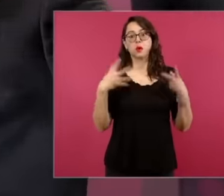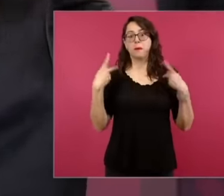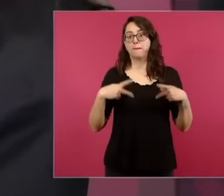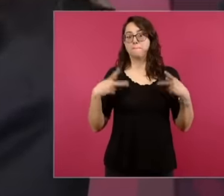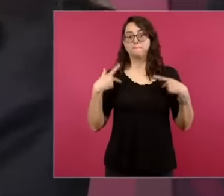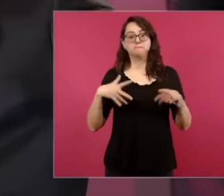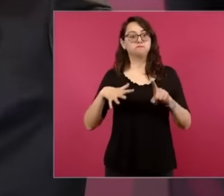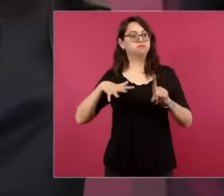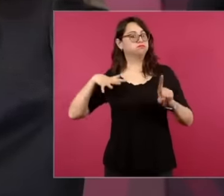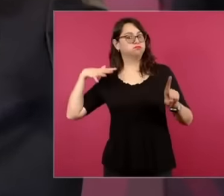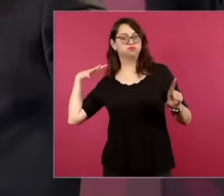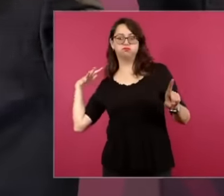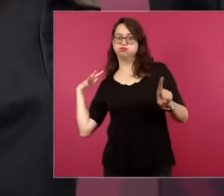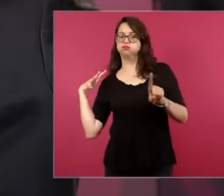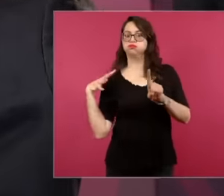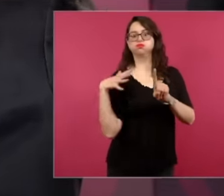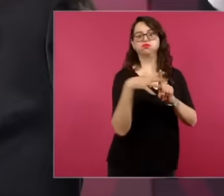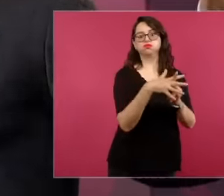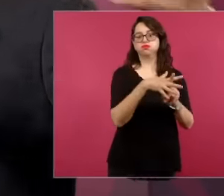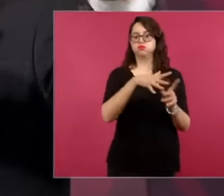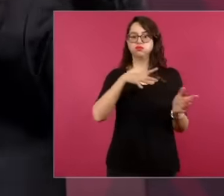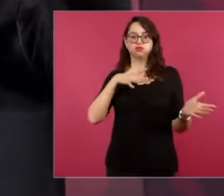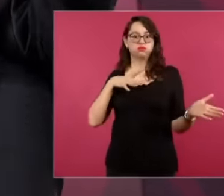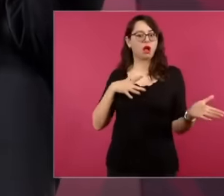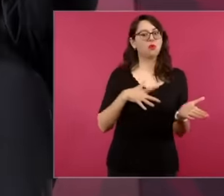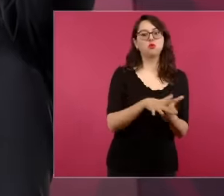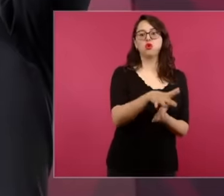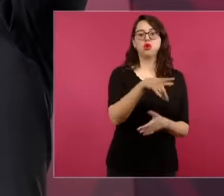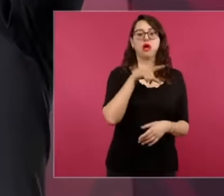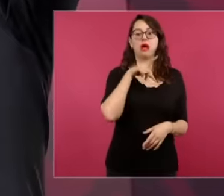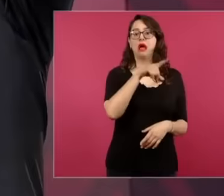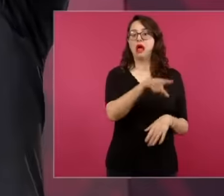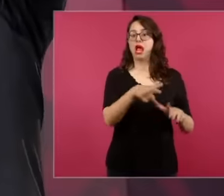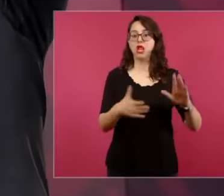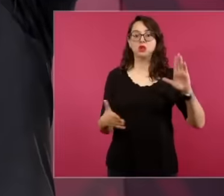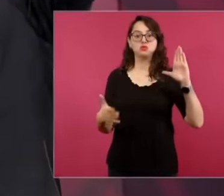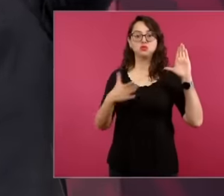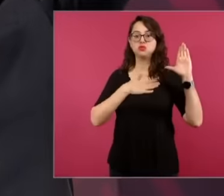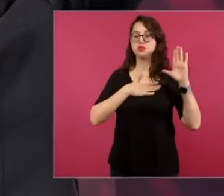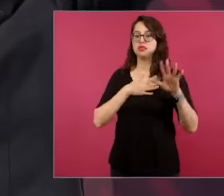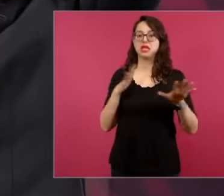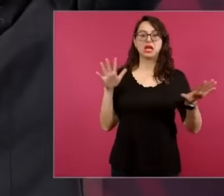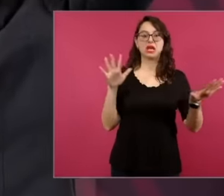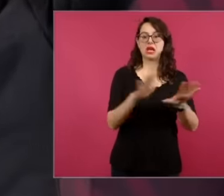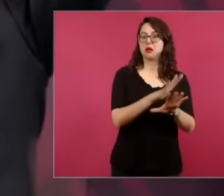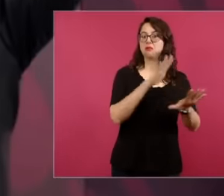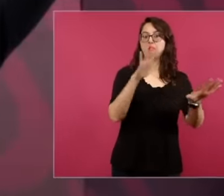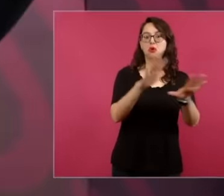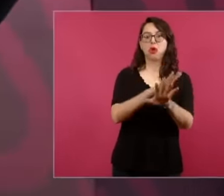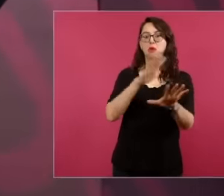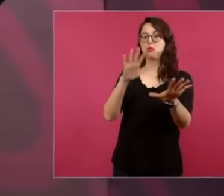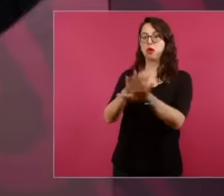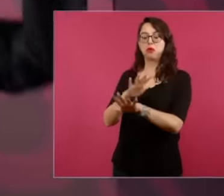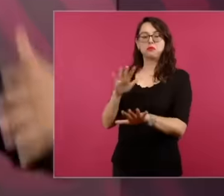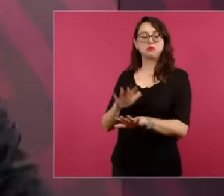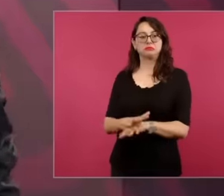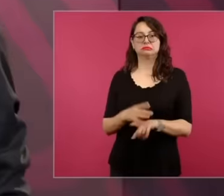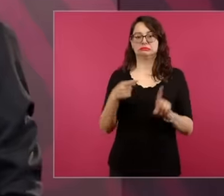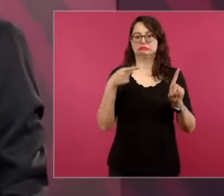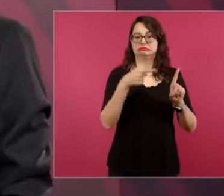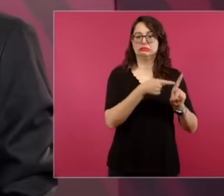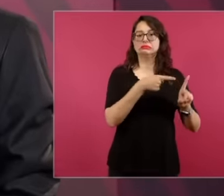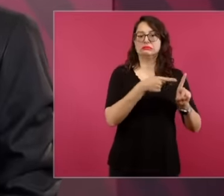del cambio y del cambio y del cambio, y se mete esa ola hasta en las colonias más pobres porque engañaron